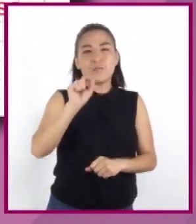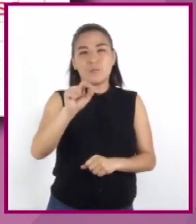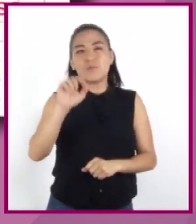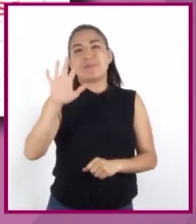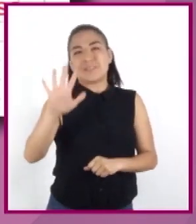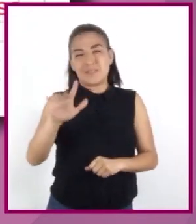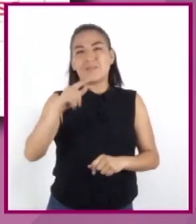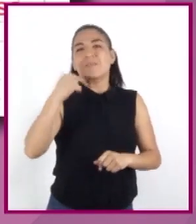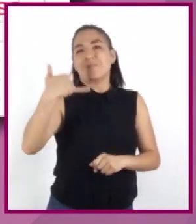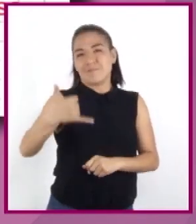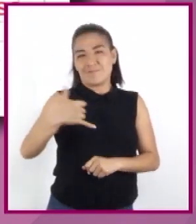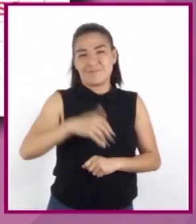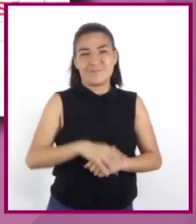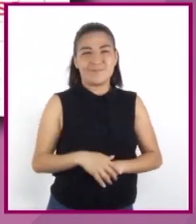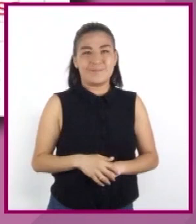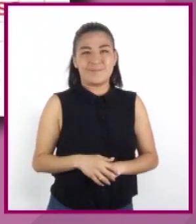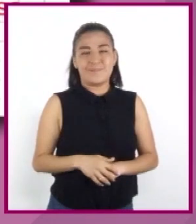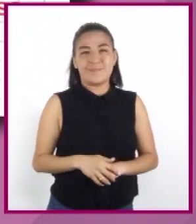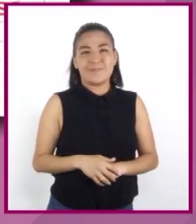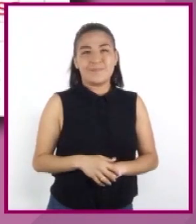Y,